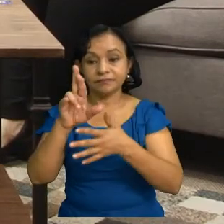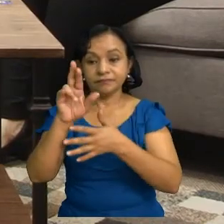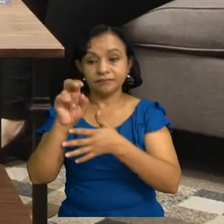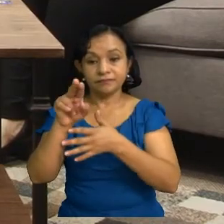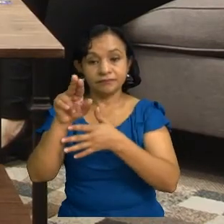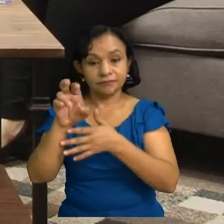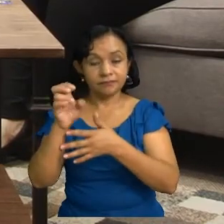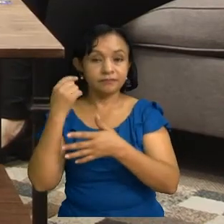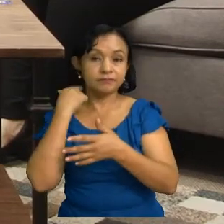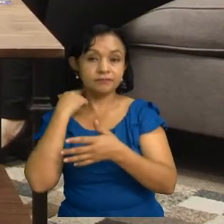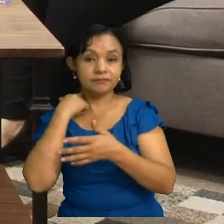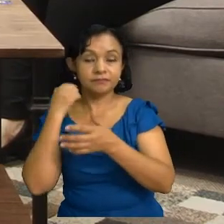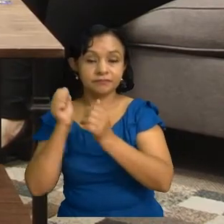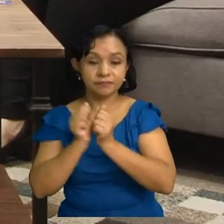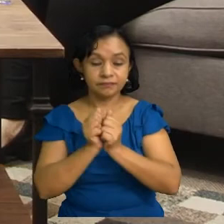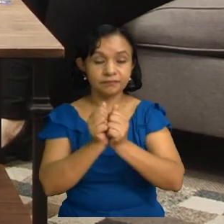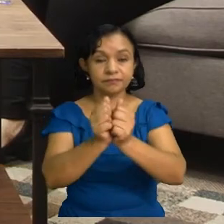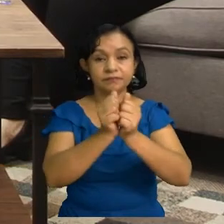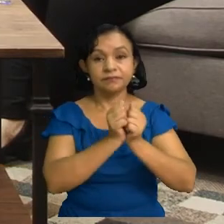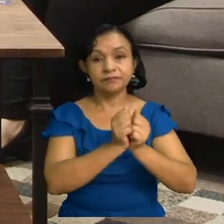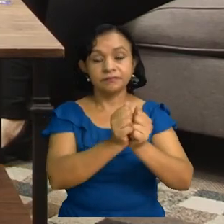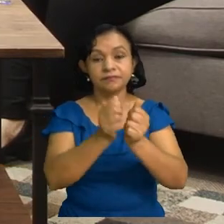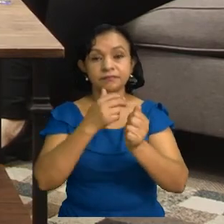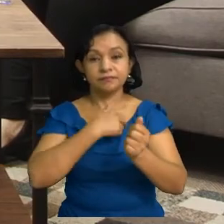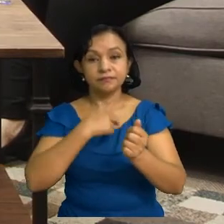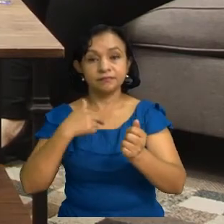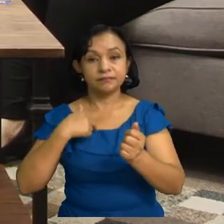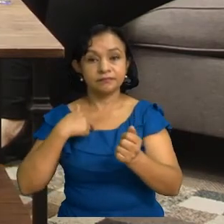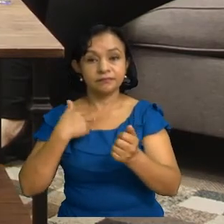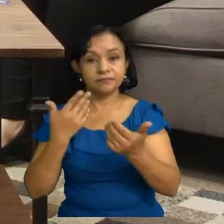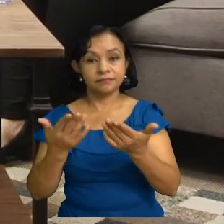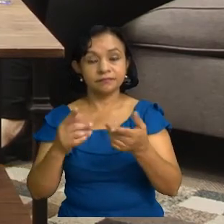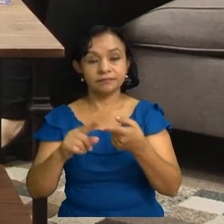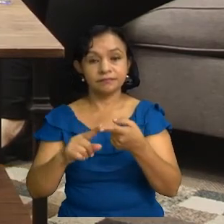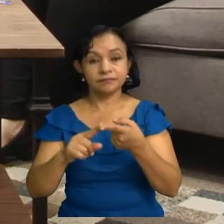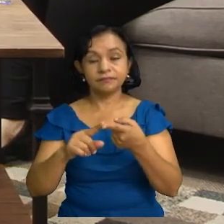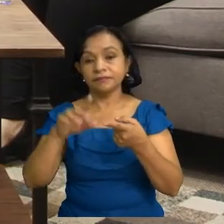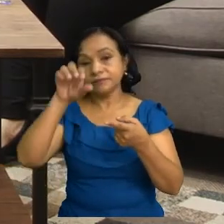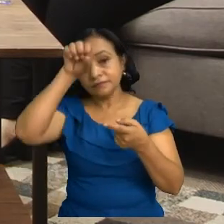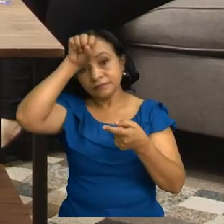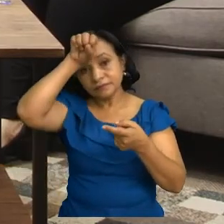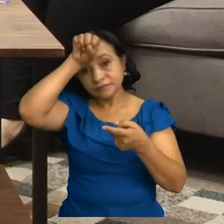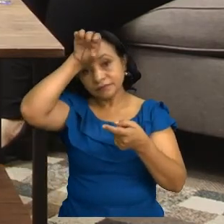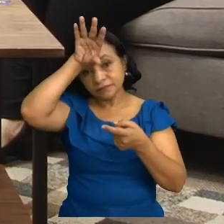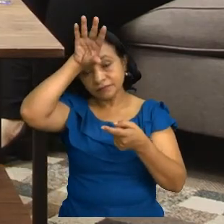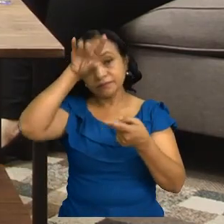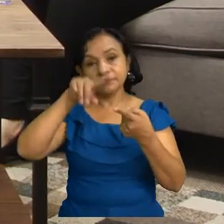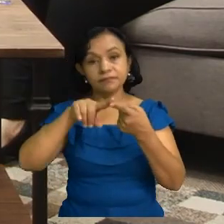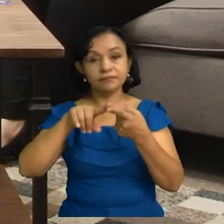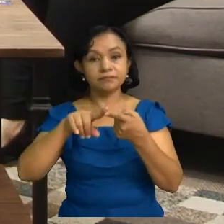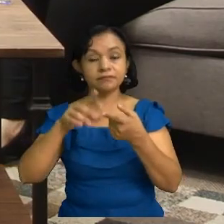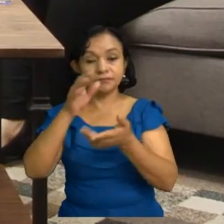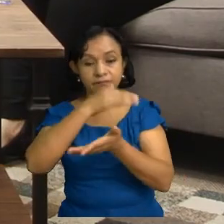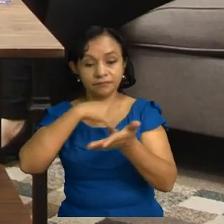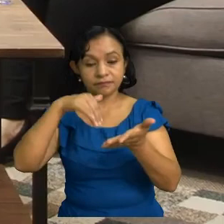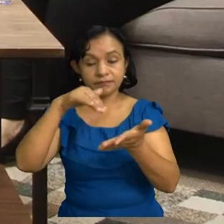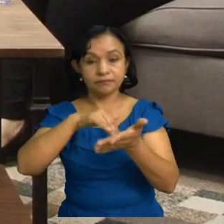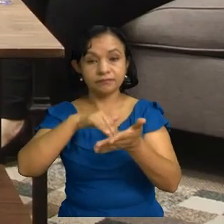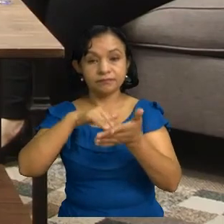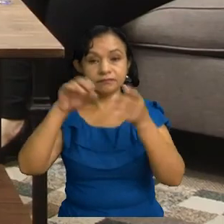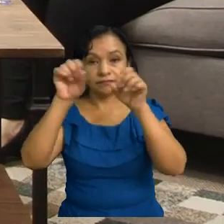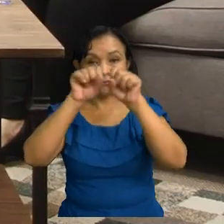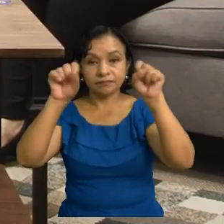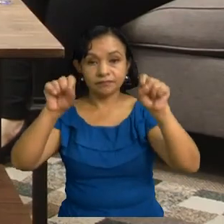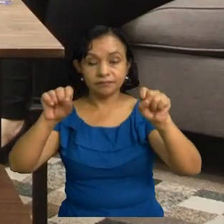acompañado en algunas capacitaciones que hemos hecho en bulnes en el caribe norte en el centro de capacitación